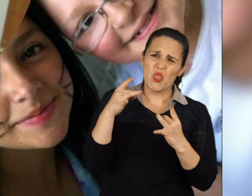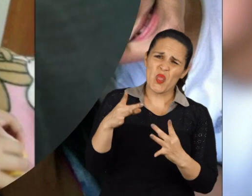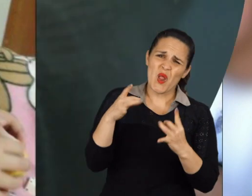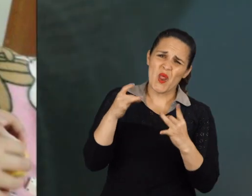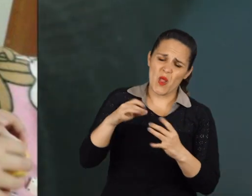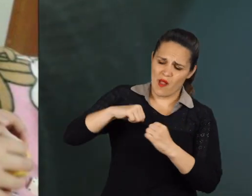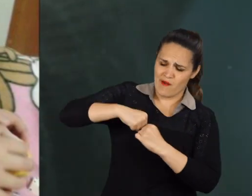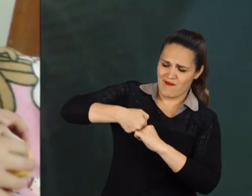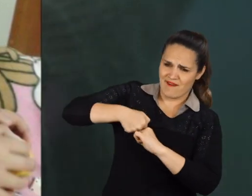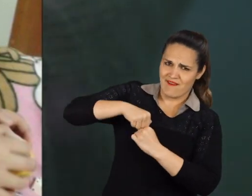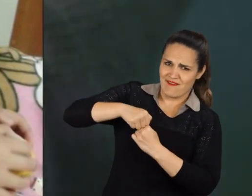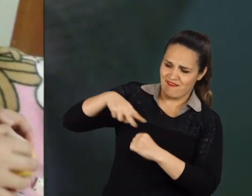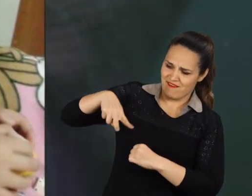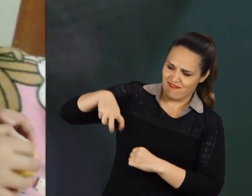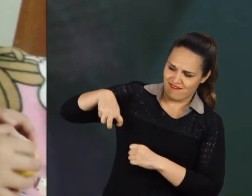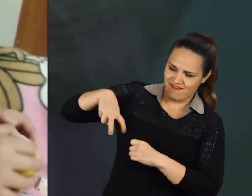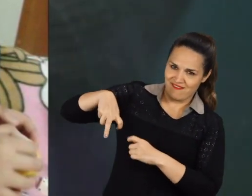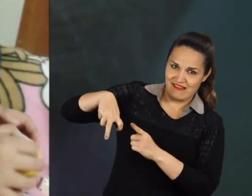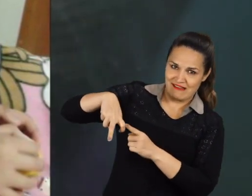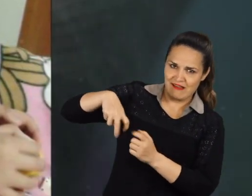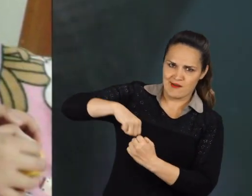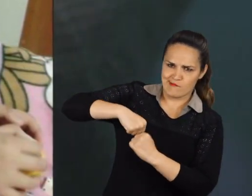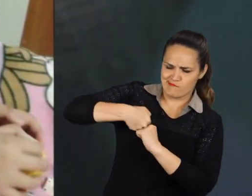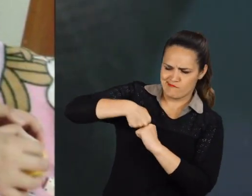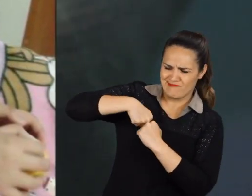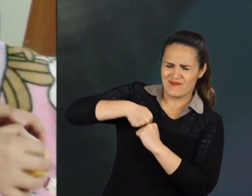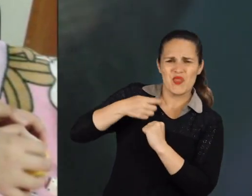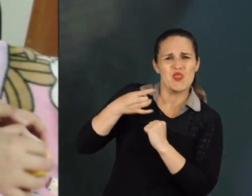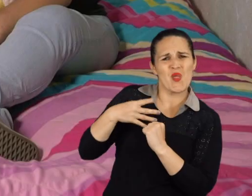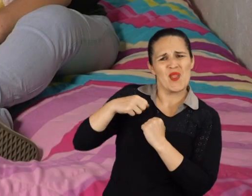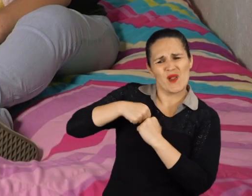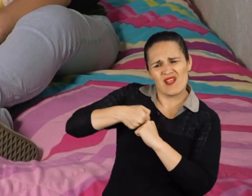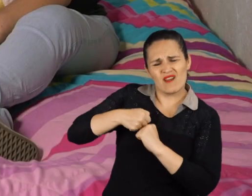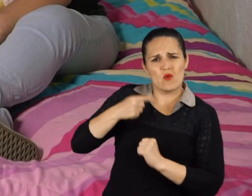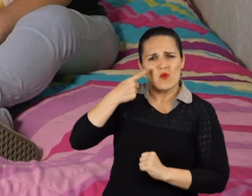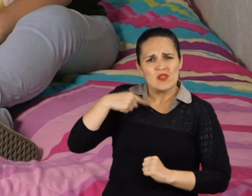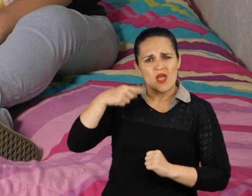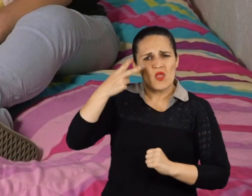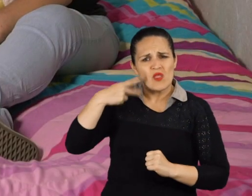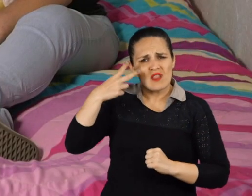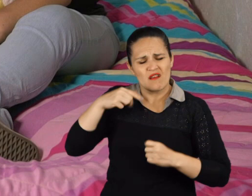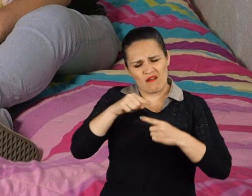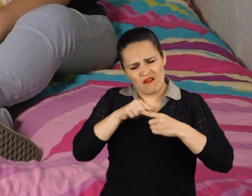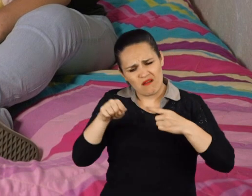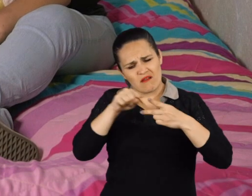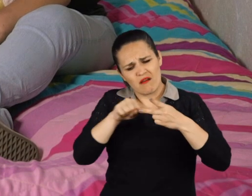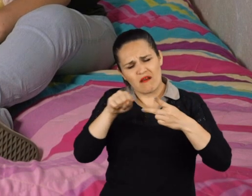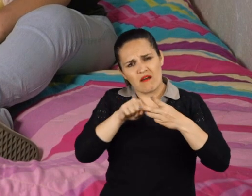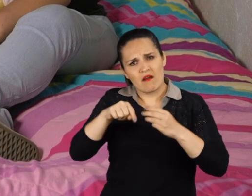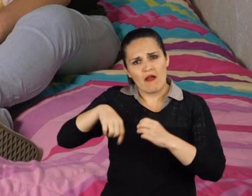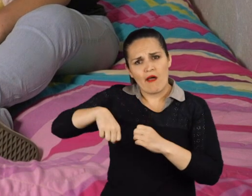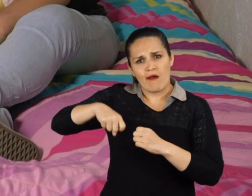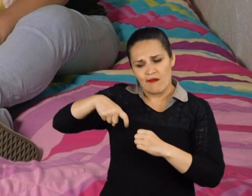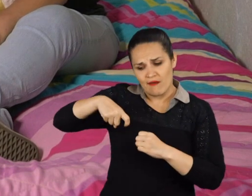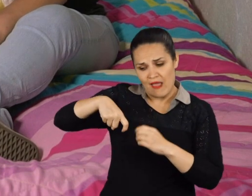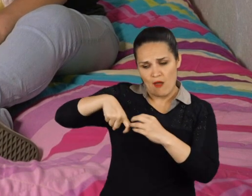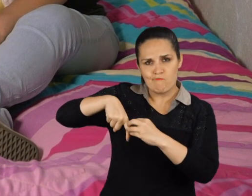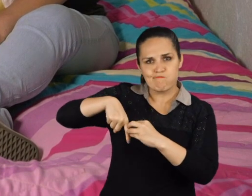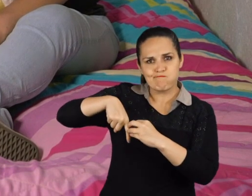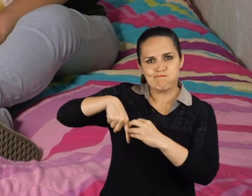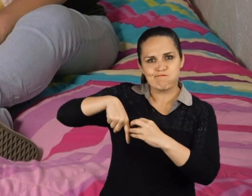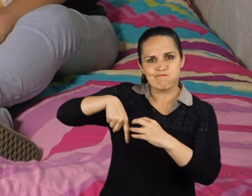los días, las semanas, y empezó a como hincharse la rodilla. Y se me ponía roja, se me